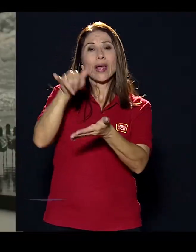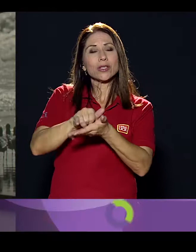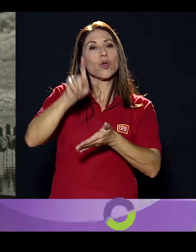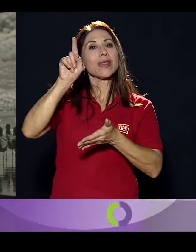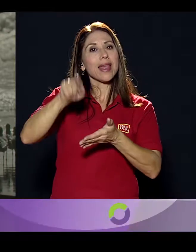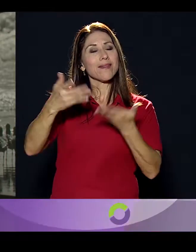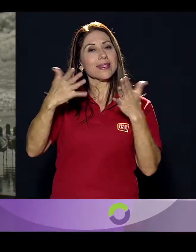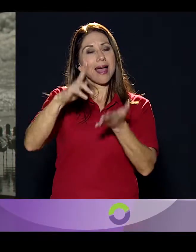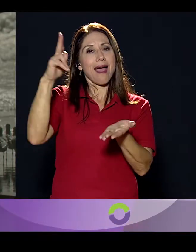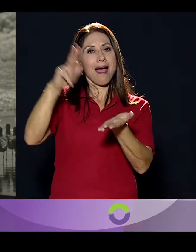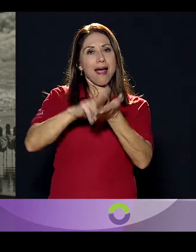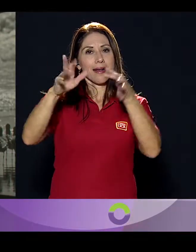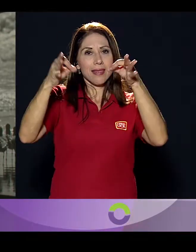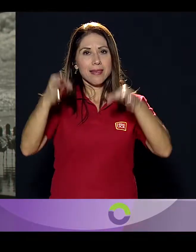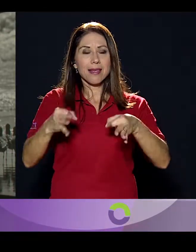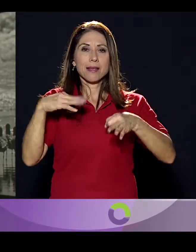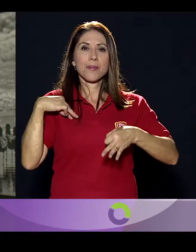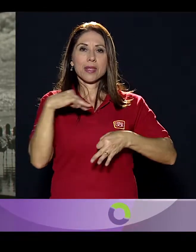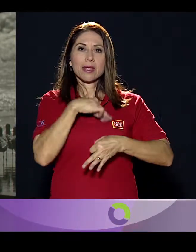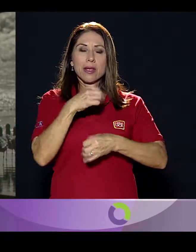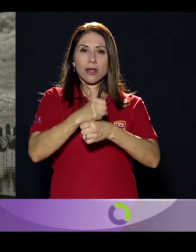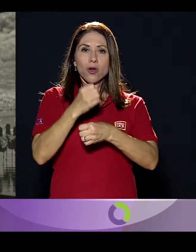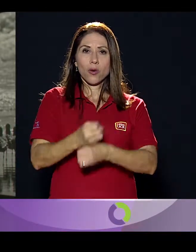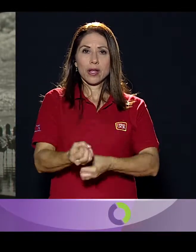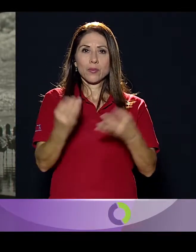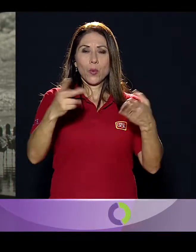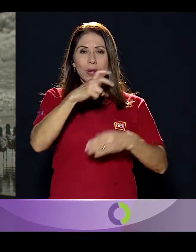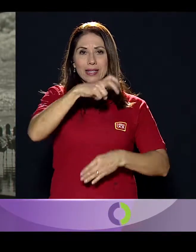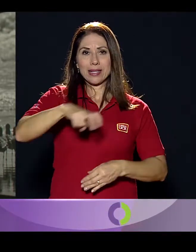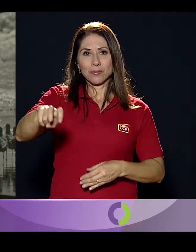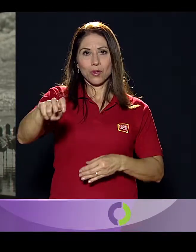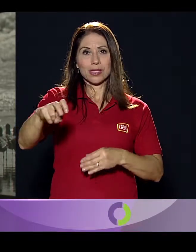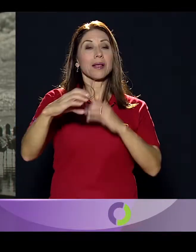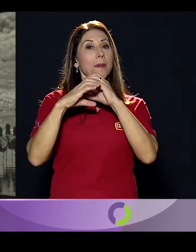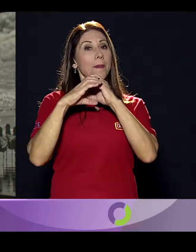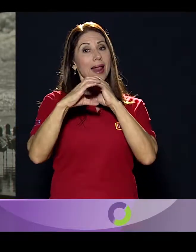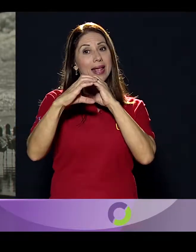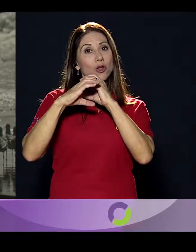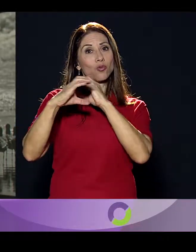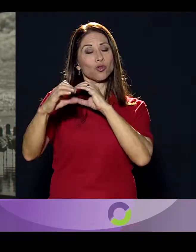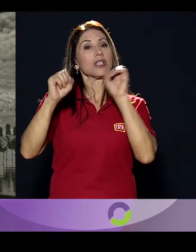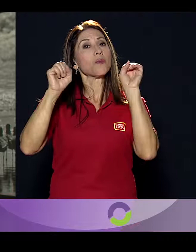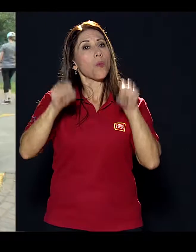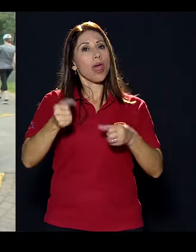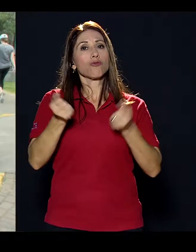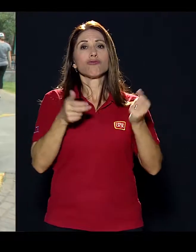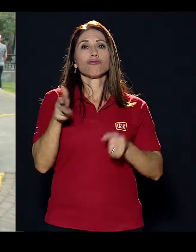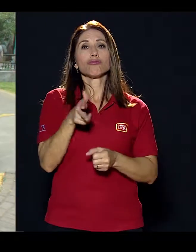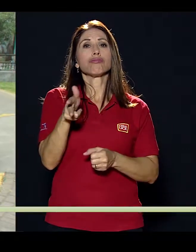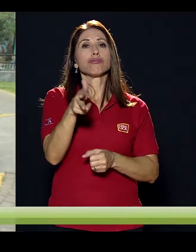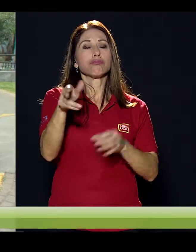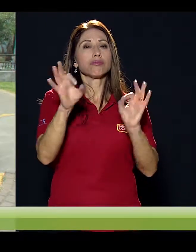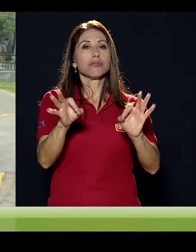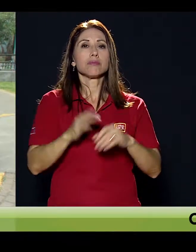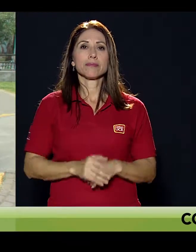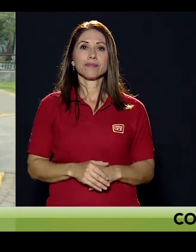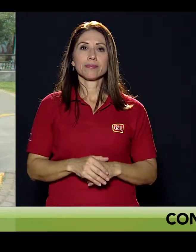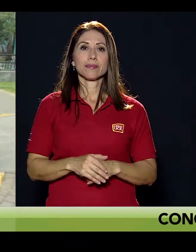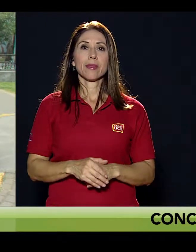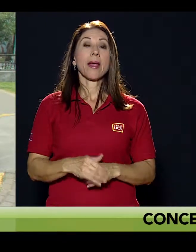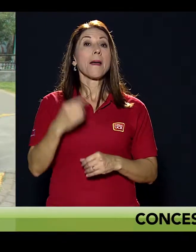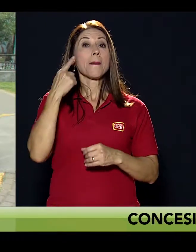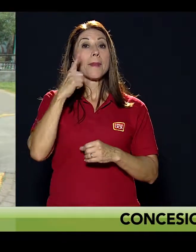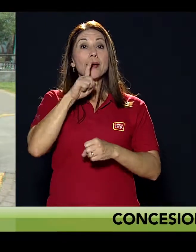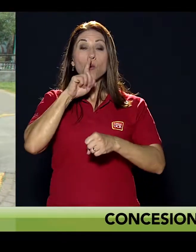la acreditación del Ministerio de Obras Públicas y Transportes para que los buses puedan circular. Para cumplir